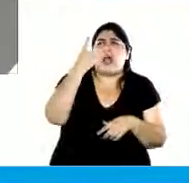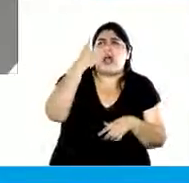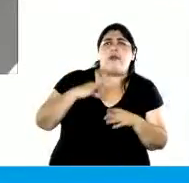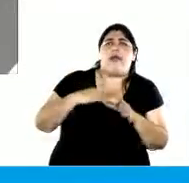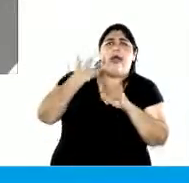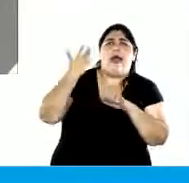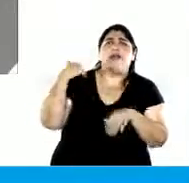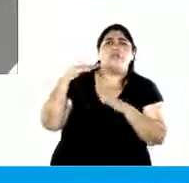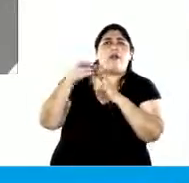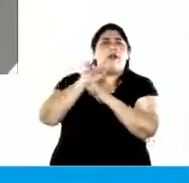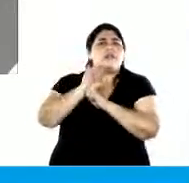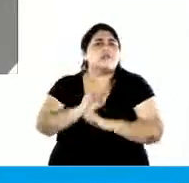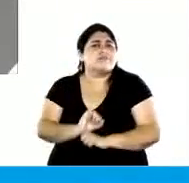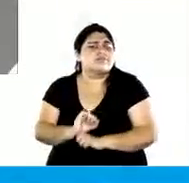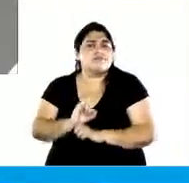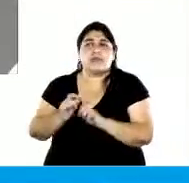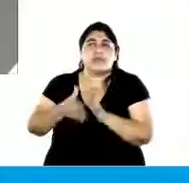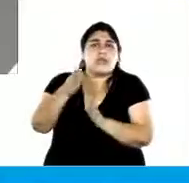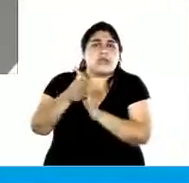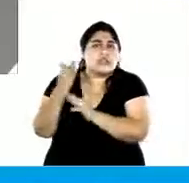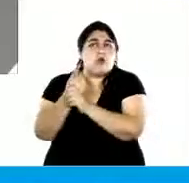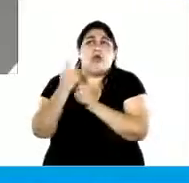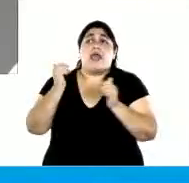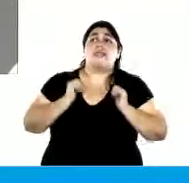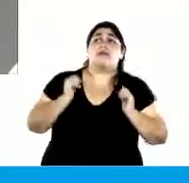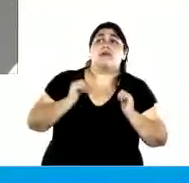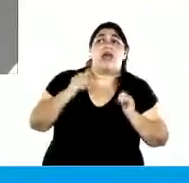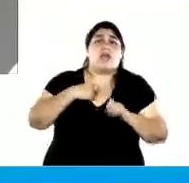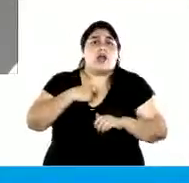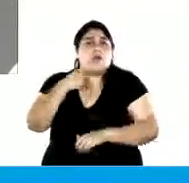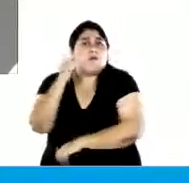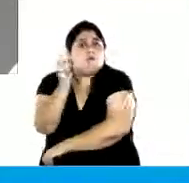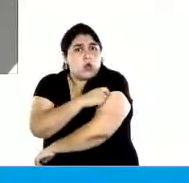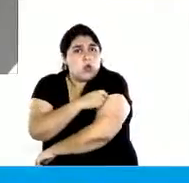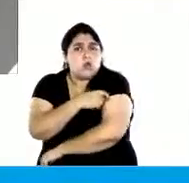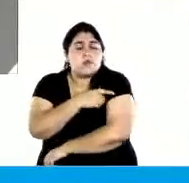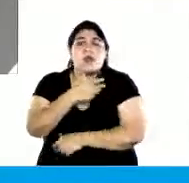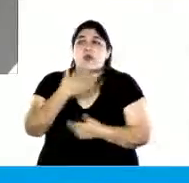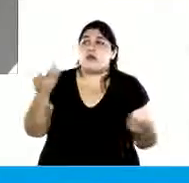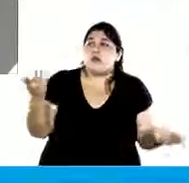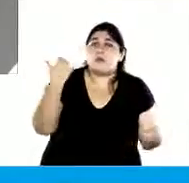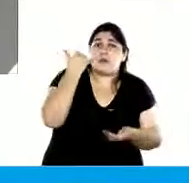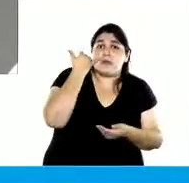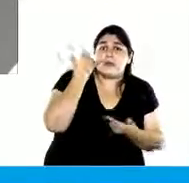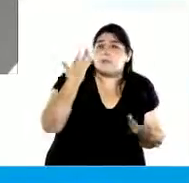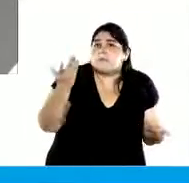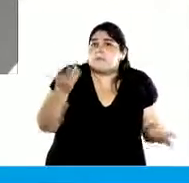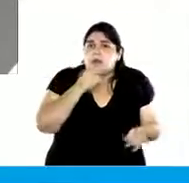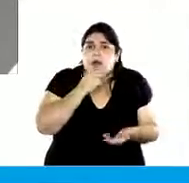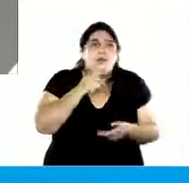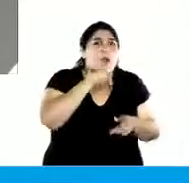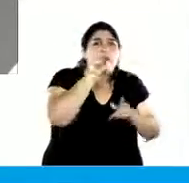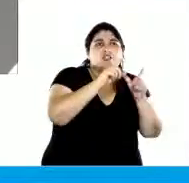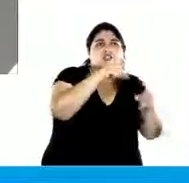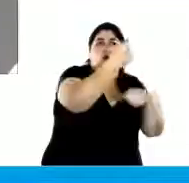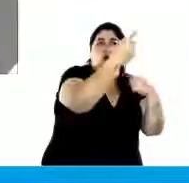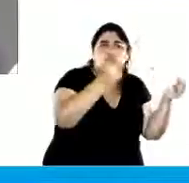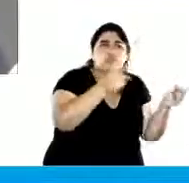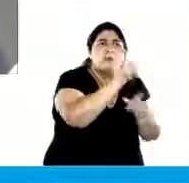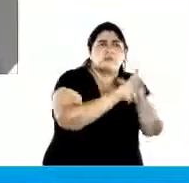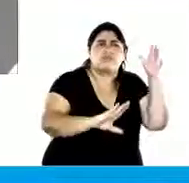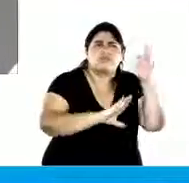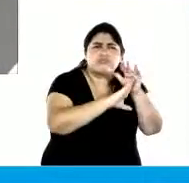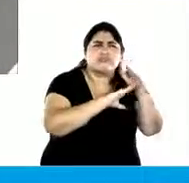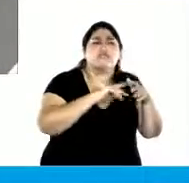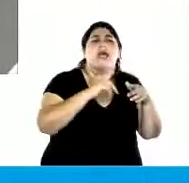salir de sus casas, sobre todo adultos mayores, esperando vacunarse, mientras ve por las fotos que se vacunan funcionarios, el titular